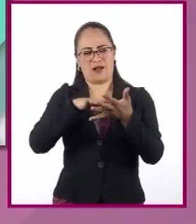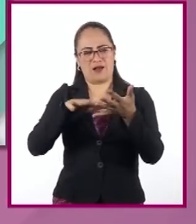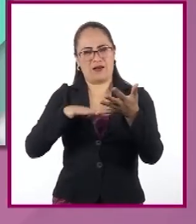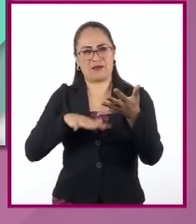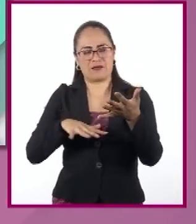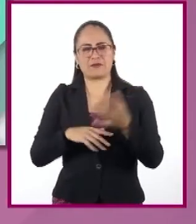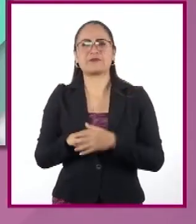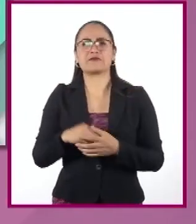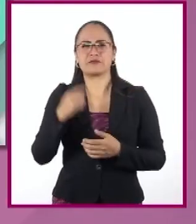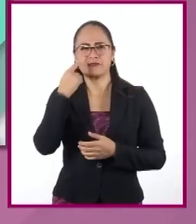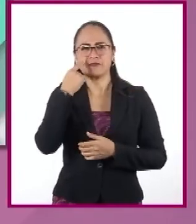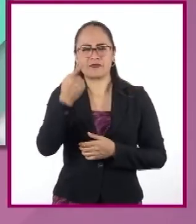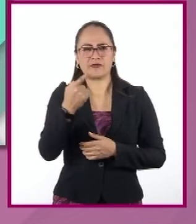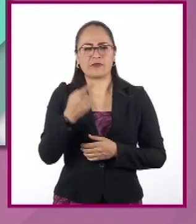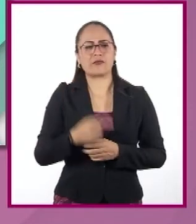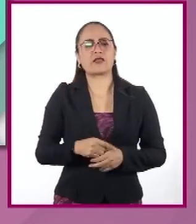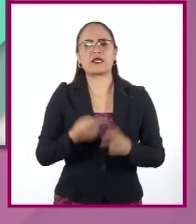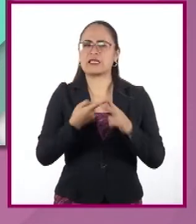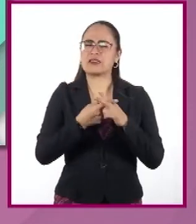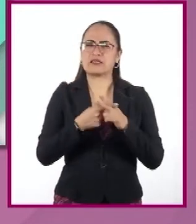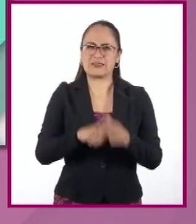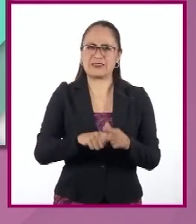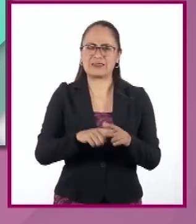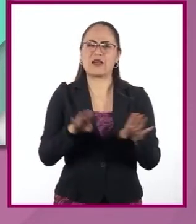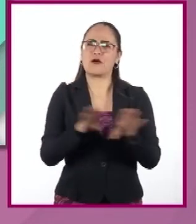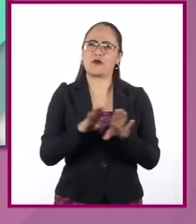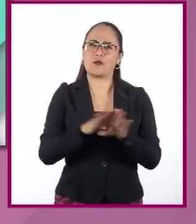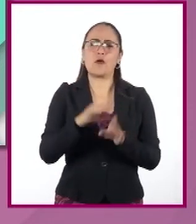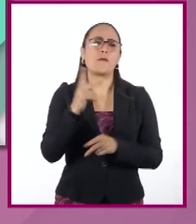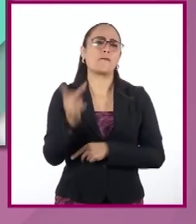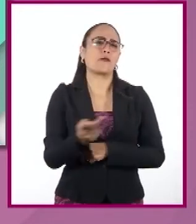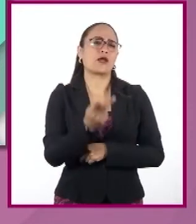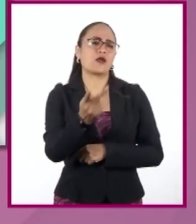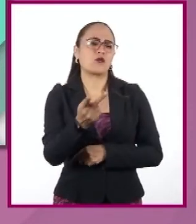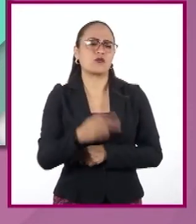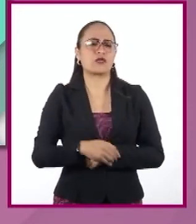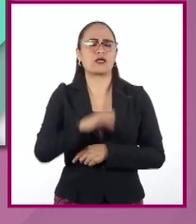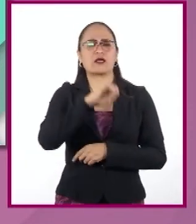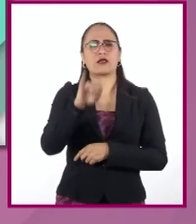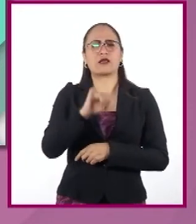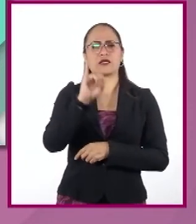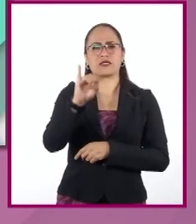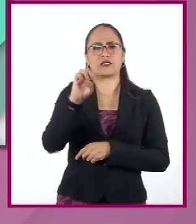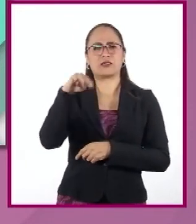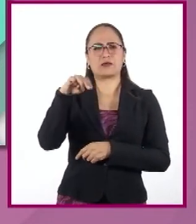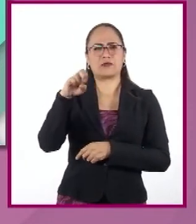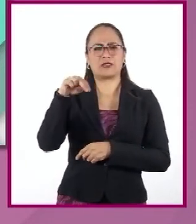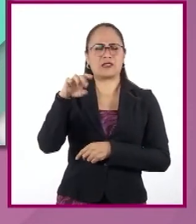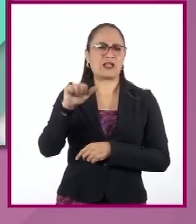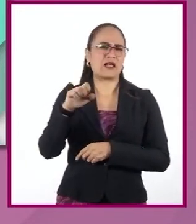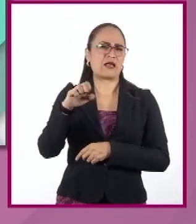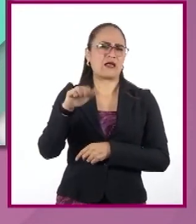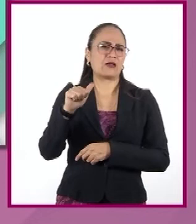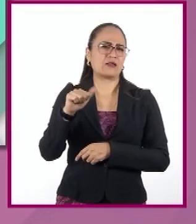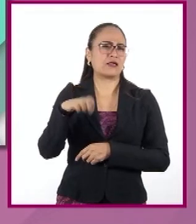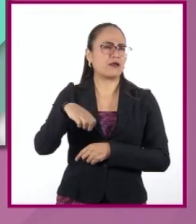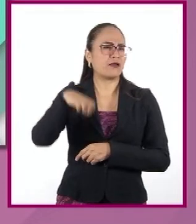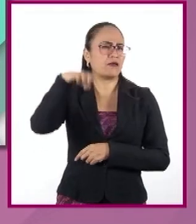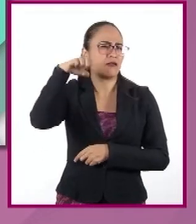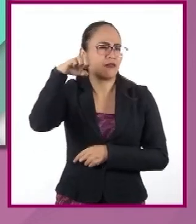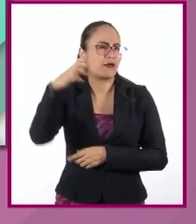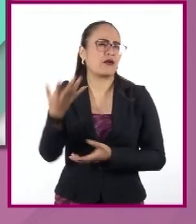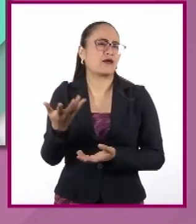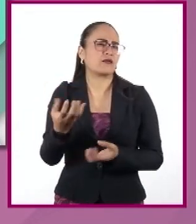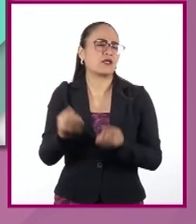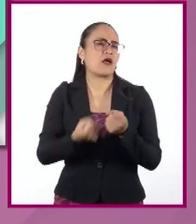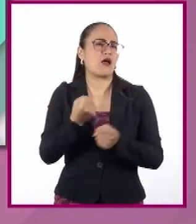Observemos que este planteamiento inicia con una pregunta. ¿Cuál es la edad de Jimena? En esta pregunta